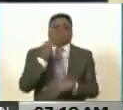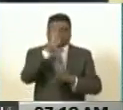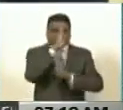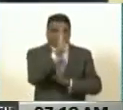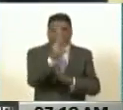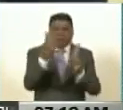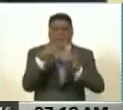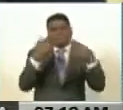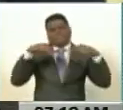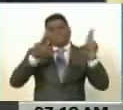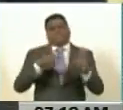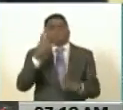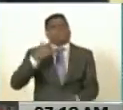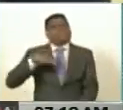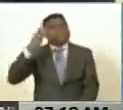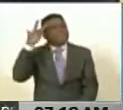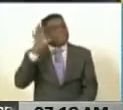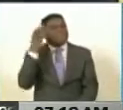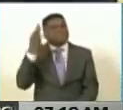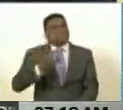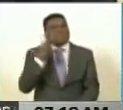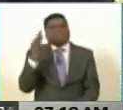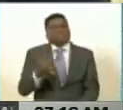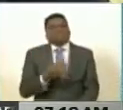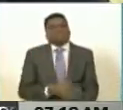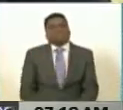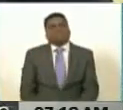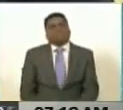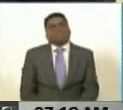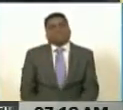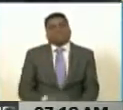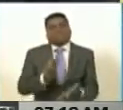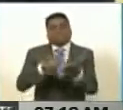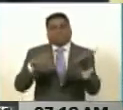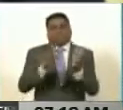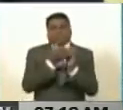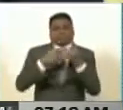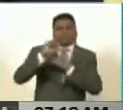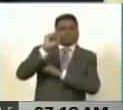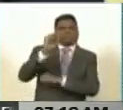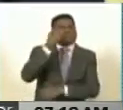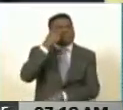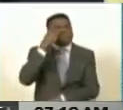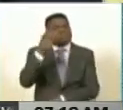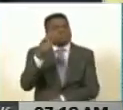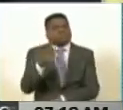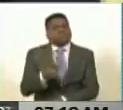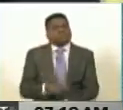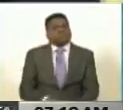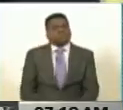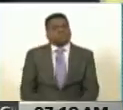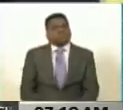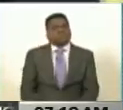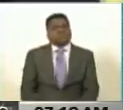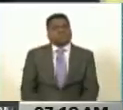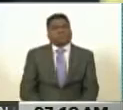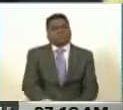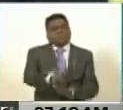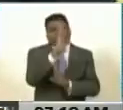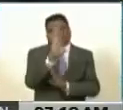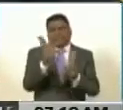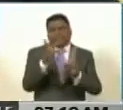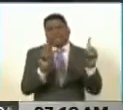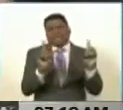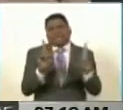Yo creo que eso va a ser siempre aparte de ser defensor del pueblo, una línea de acción estratégica, la paz